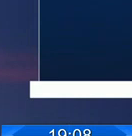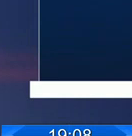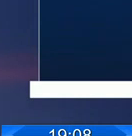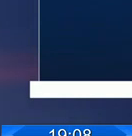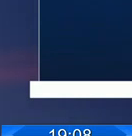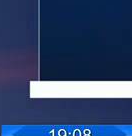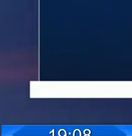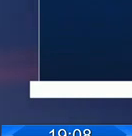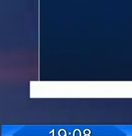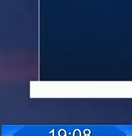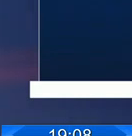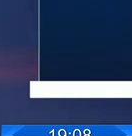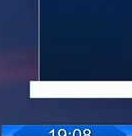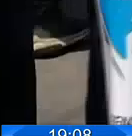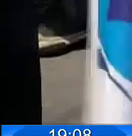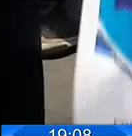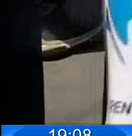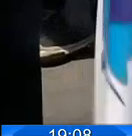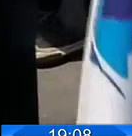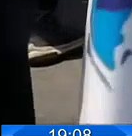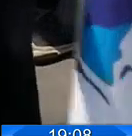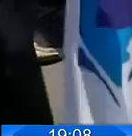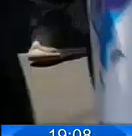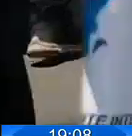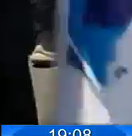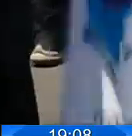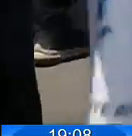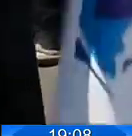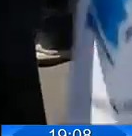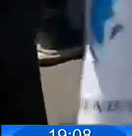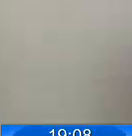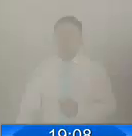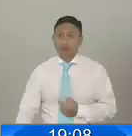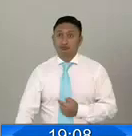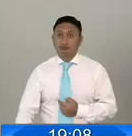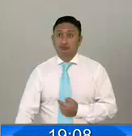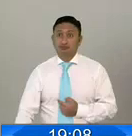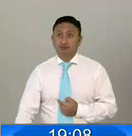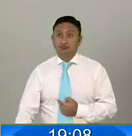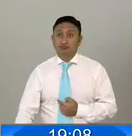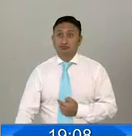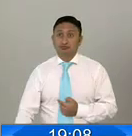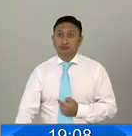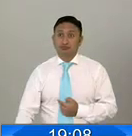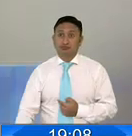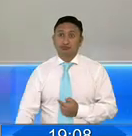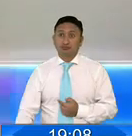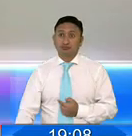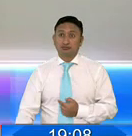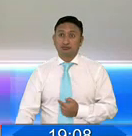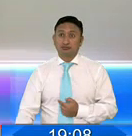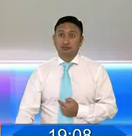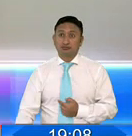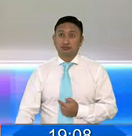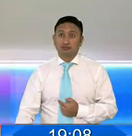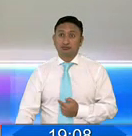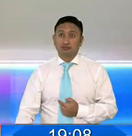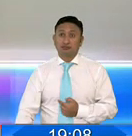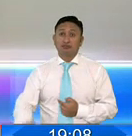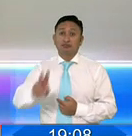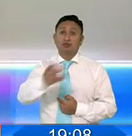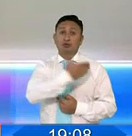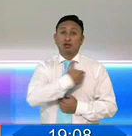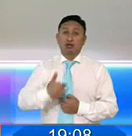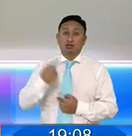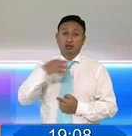expresidente Rafael Correa. El Consejo Nacional Electoral tiene una postura clara. No se ha presentado de forma personal el